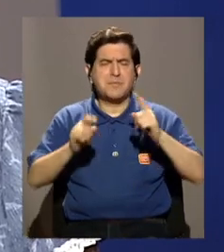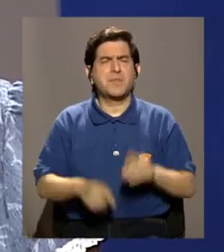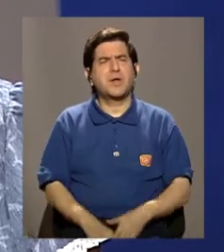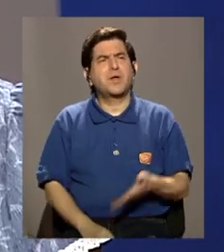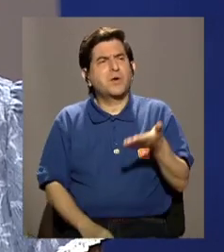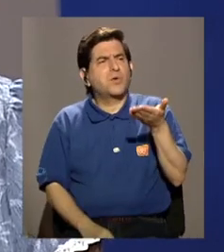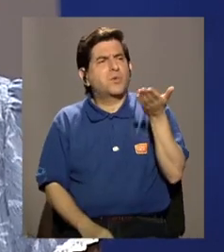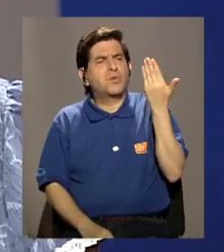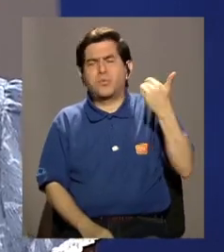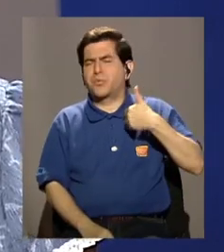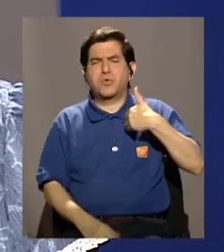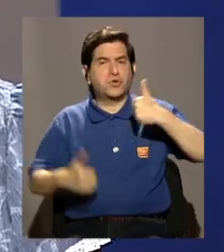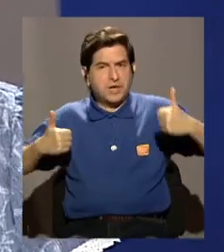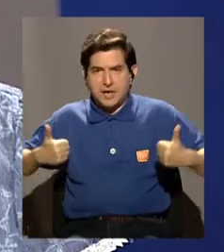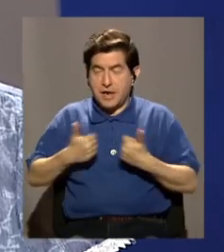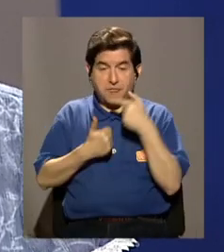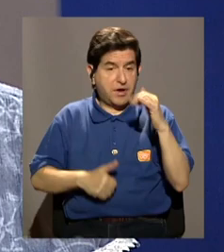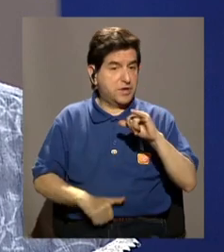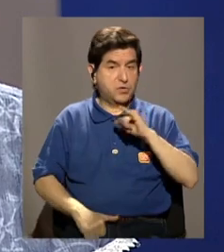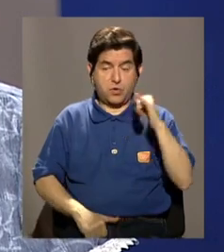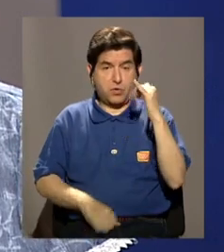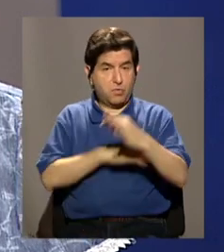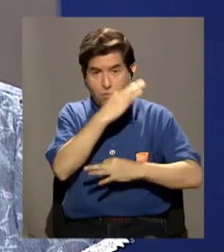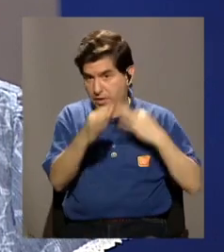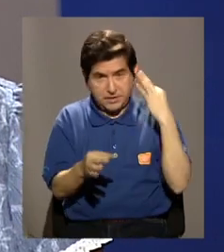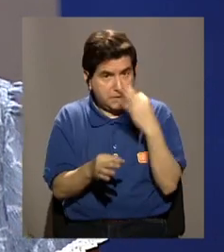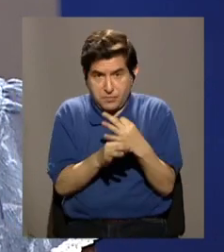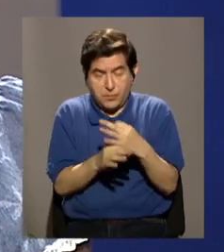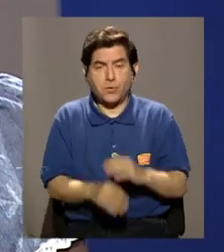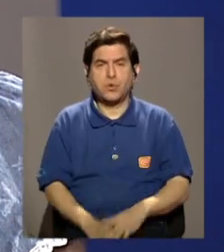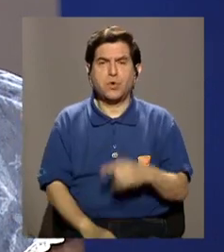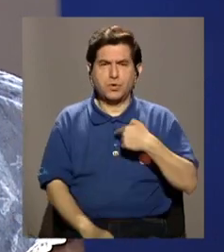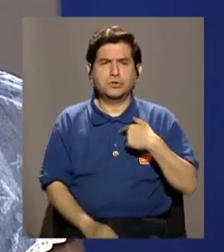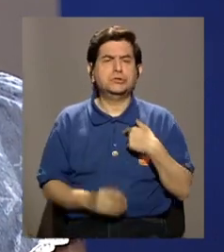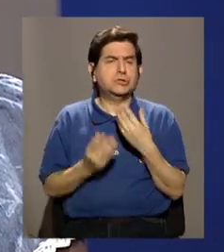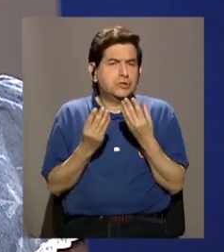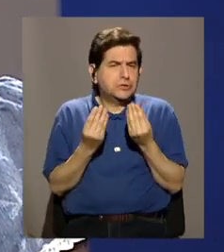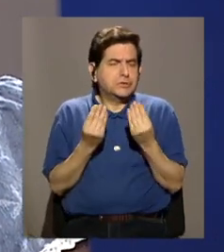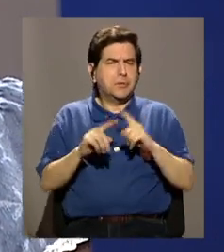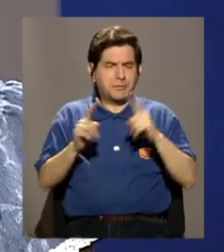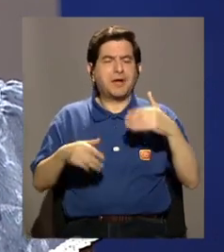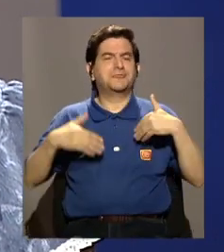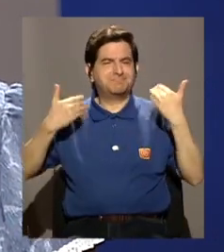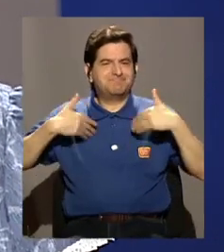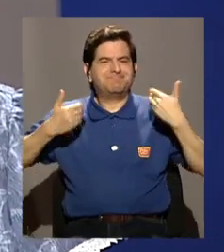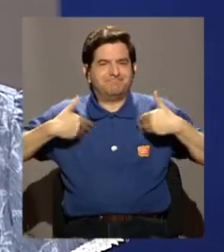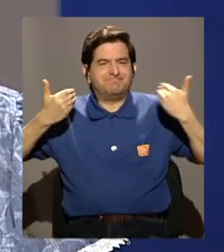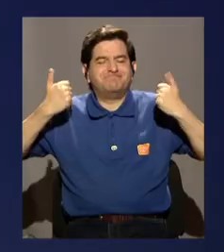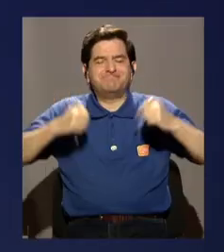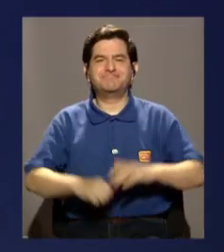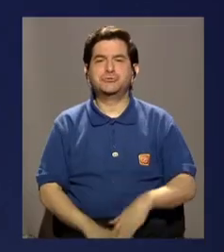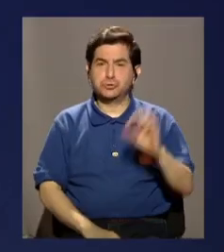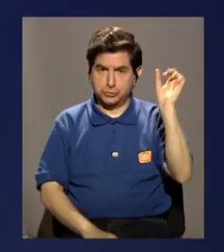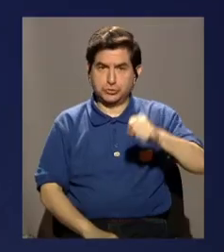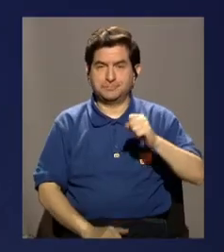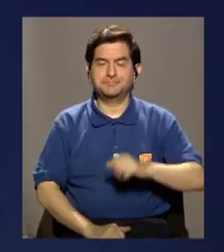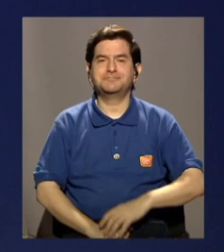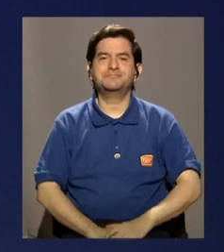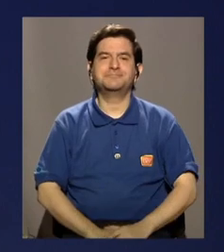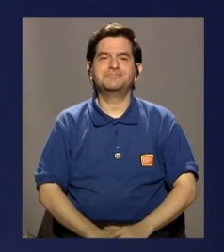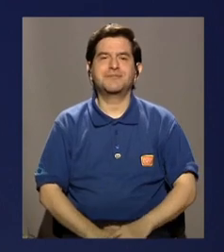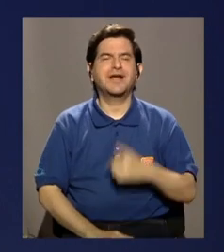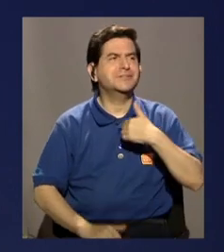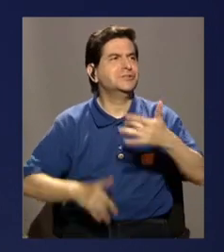tiempos que no tenía un reto actoral como este entonces estaba muy nerviosa y todo pero muy feliz muy feliz